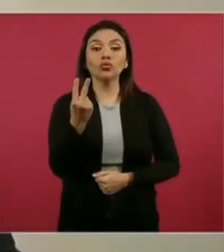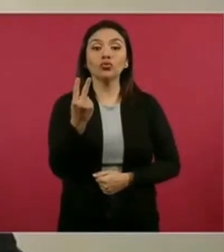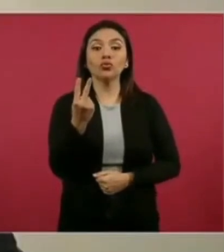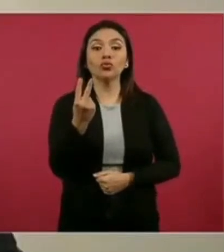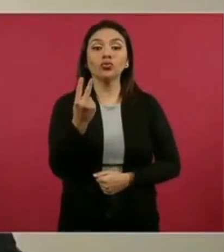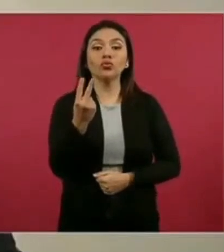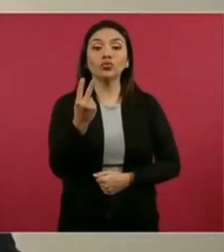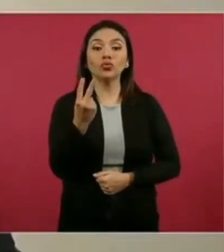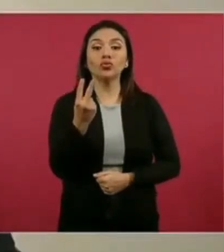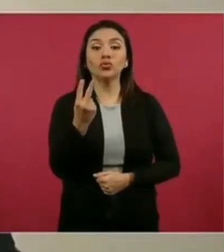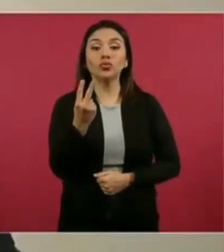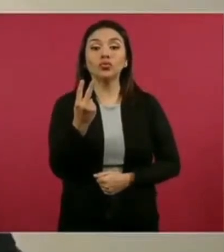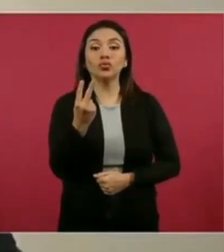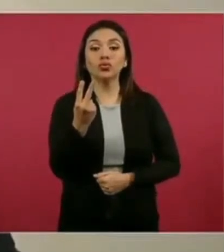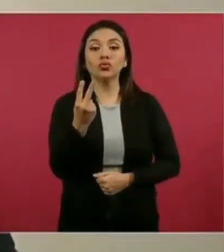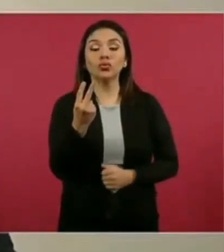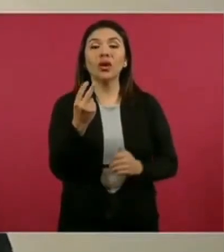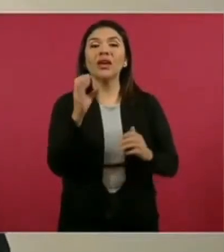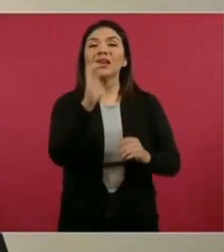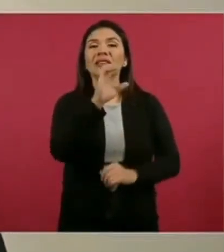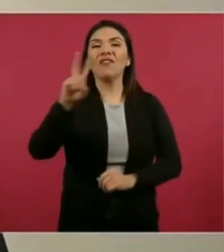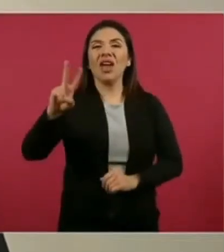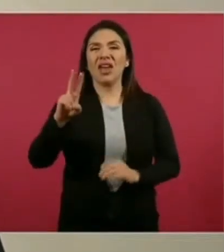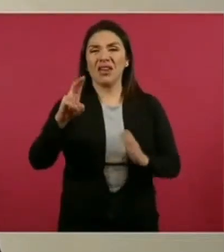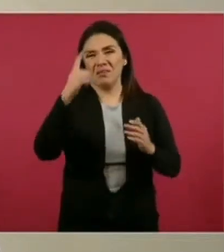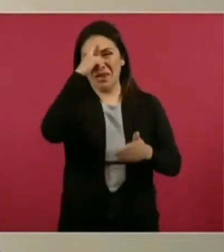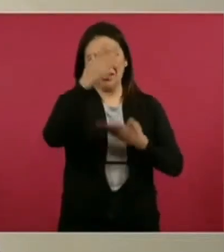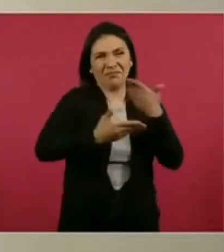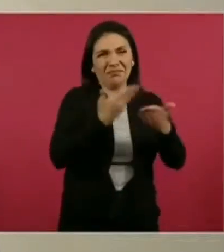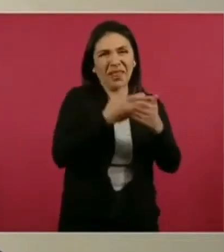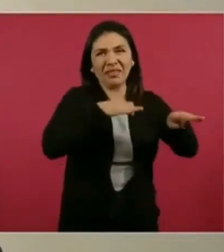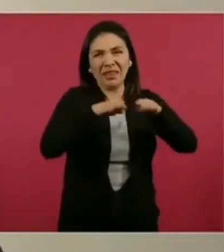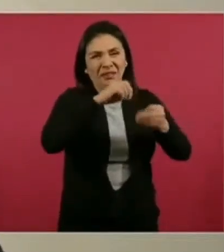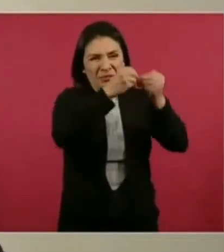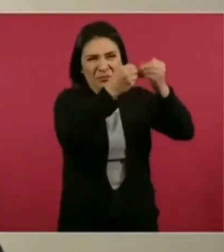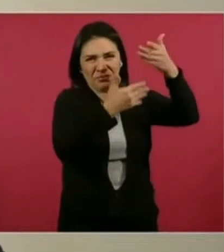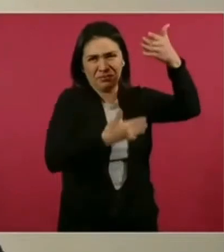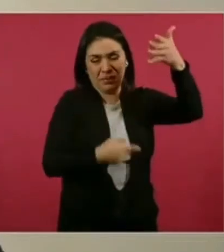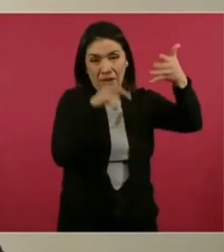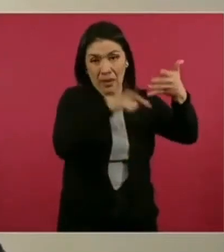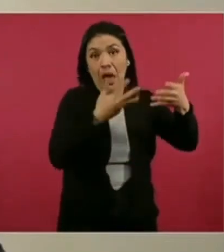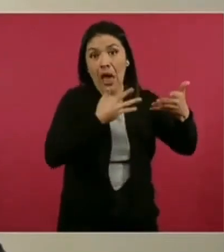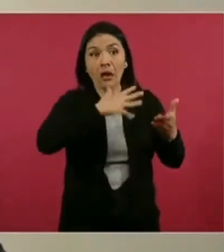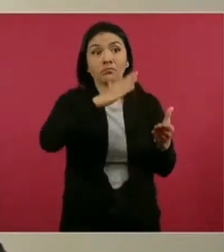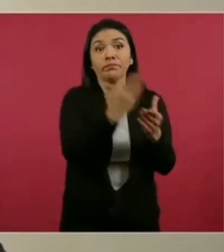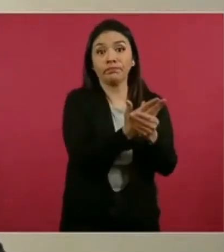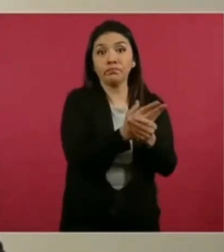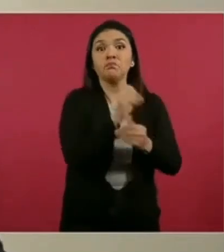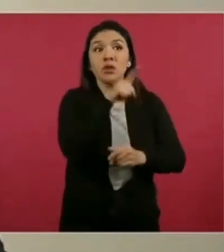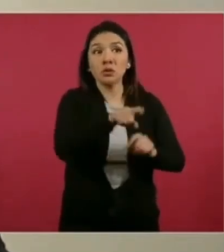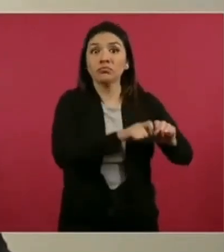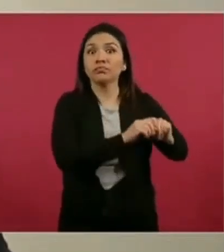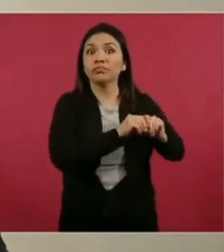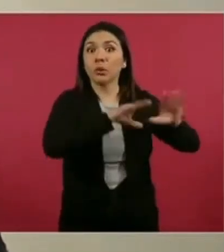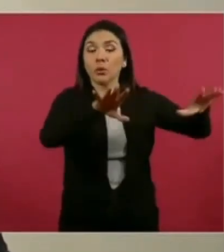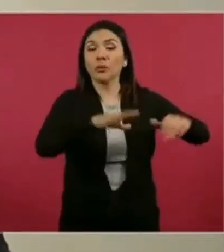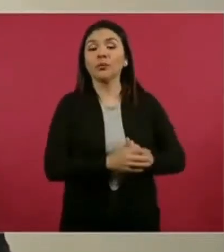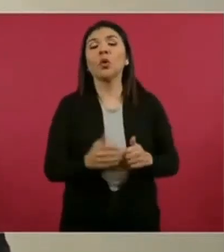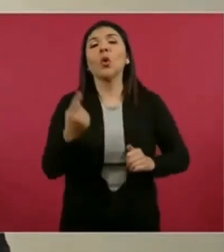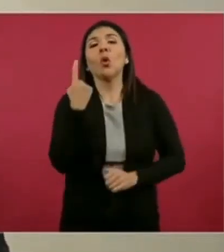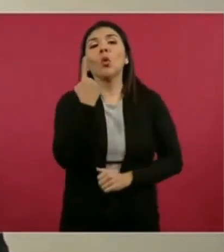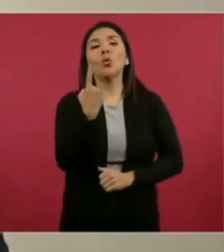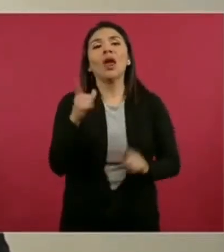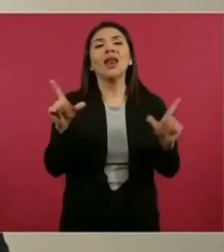currículums, 2 CVs que se habían presentado ahí, que de manera pues se habían puesto en ese sitio. Había una